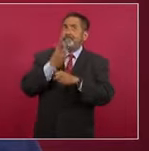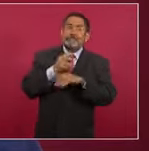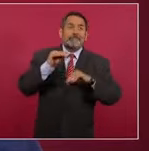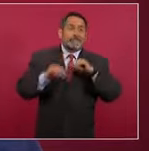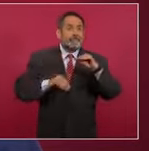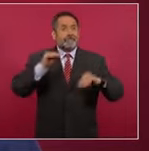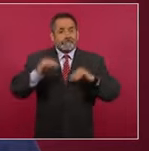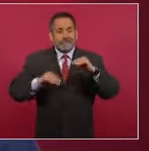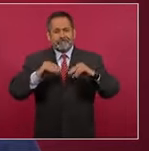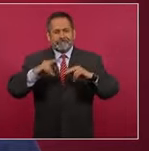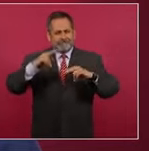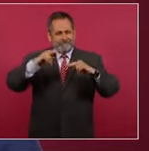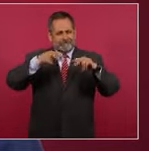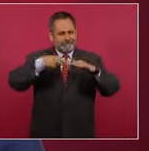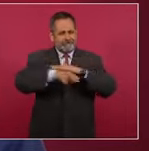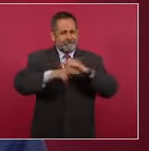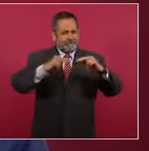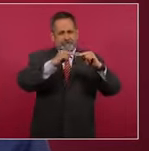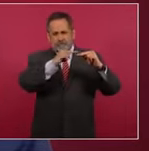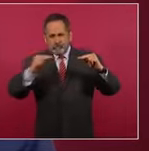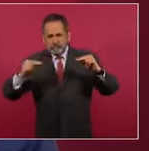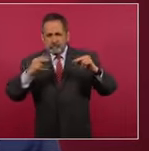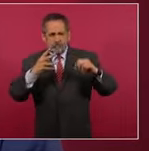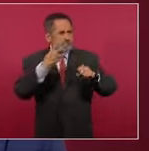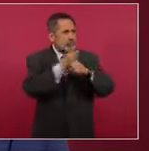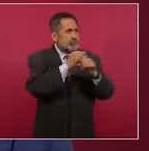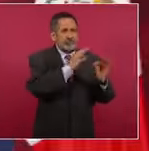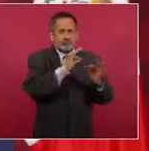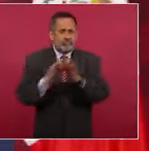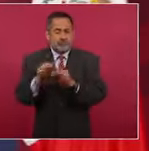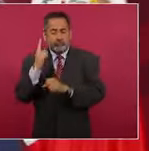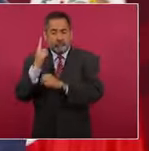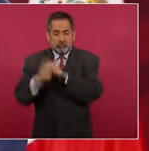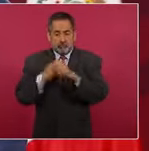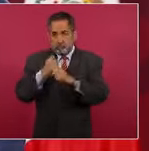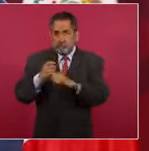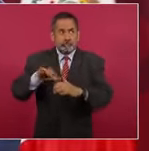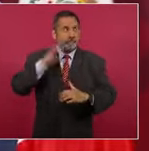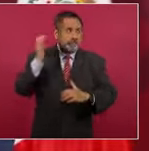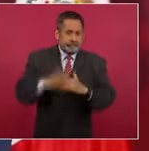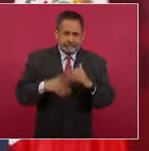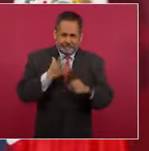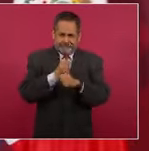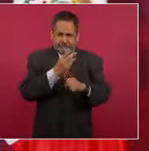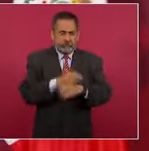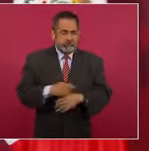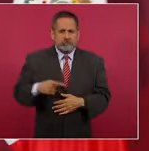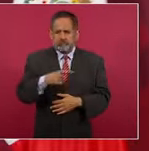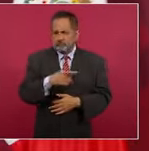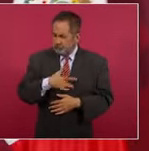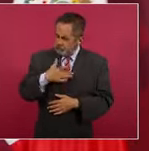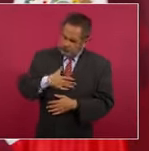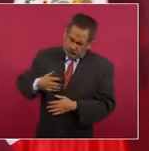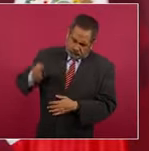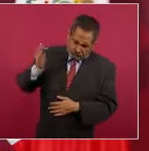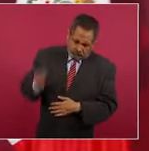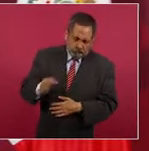reparación de la obra lo más pronto posible para terminarla en un año, él aceptó. Ya ha